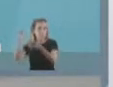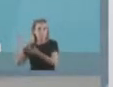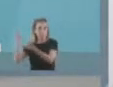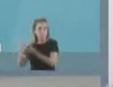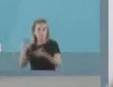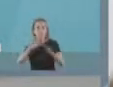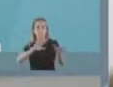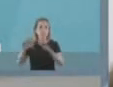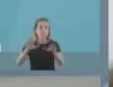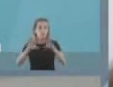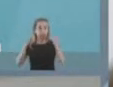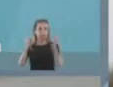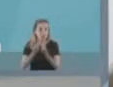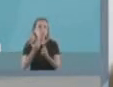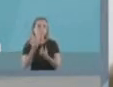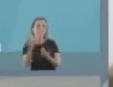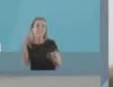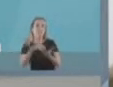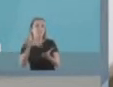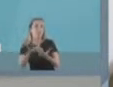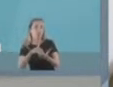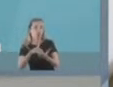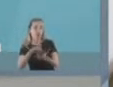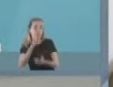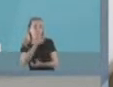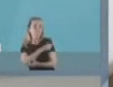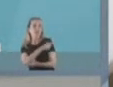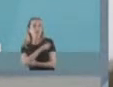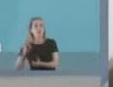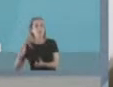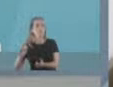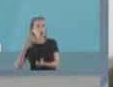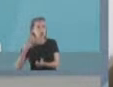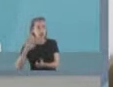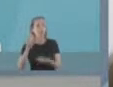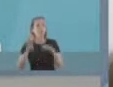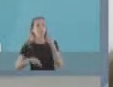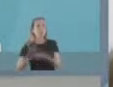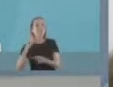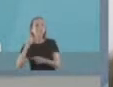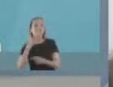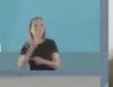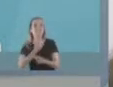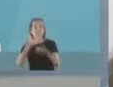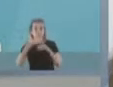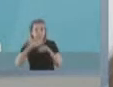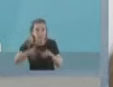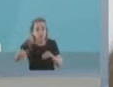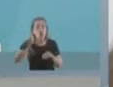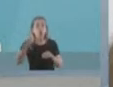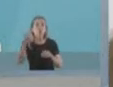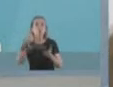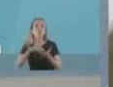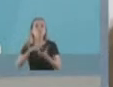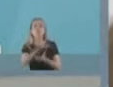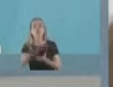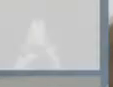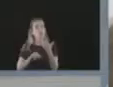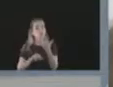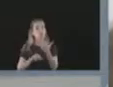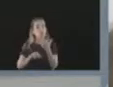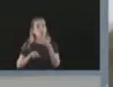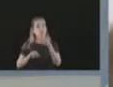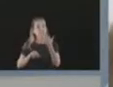fue la compra original. Y no sé si recordarás que cuando hubo esta declaración de guerra o la